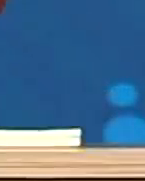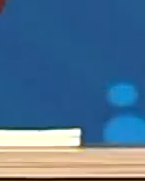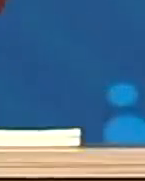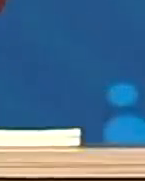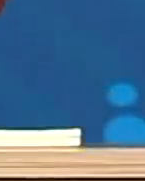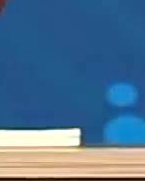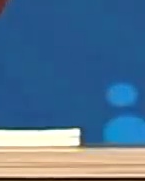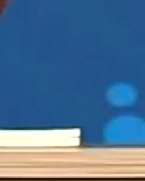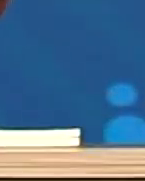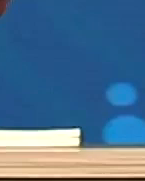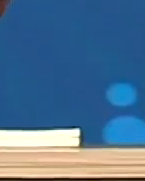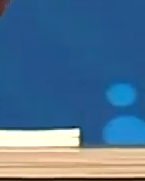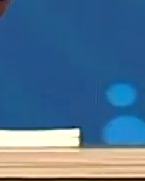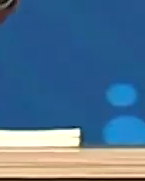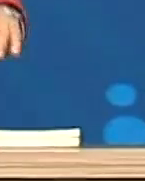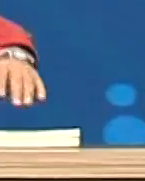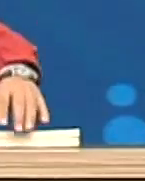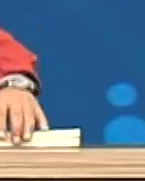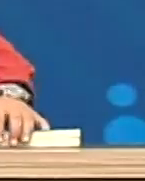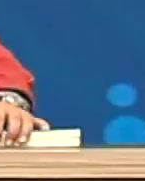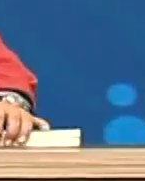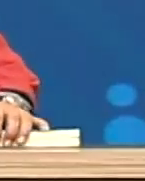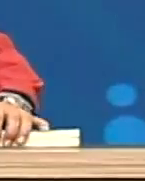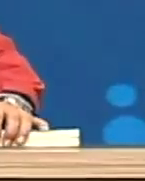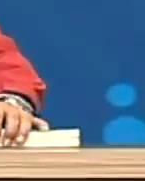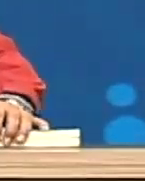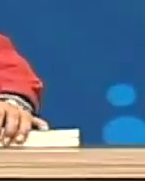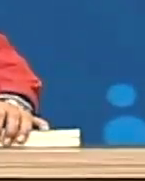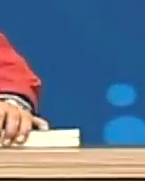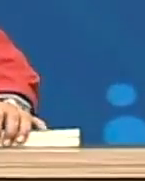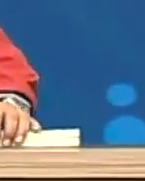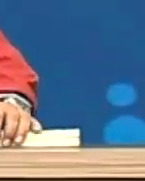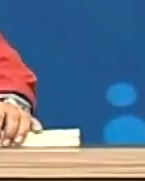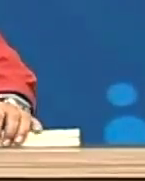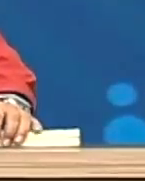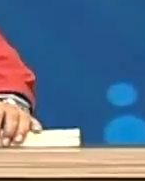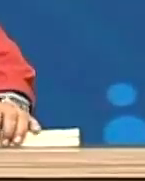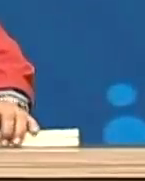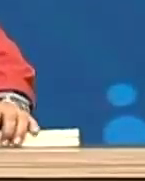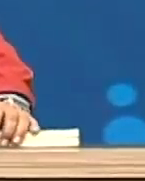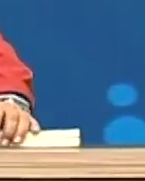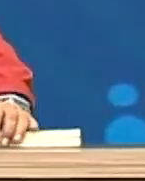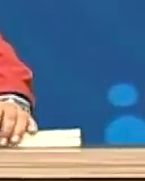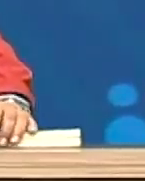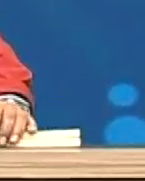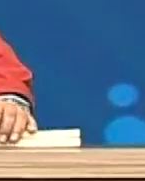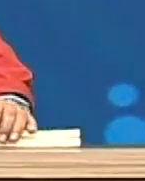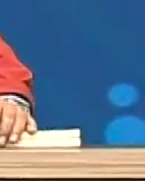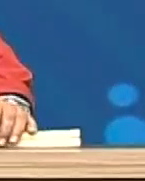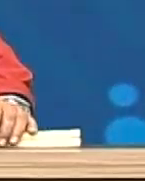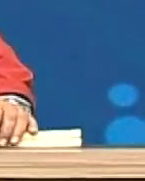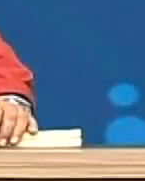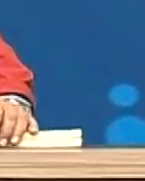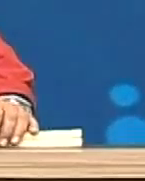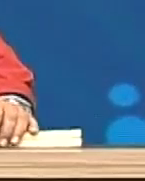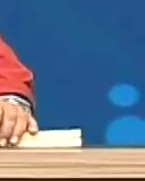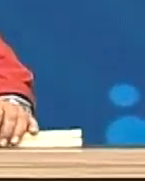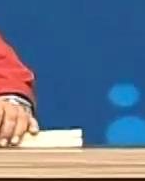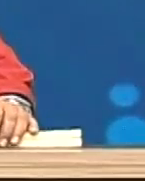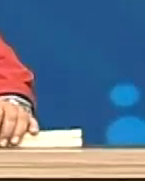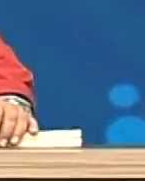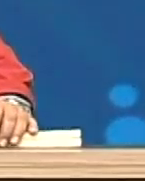el querido camarada Fernando Buenabad, aquí está. Y mañana continuamos con las